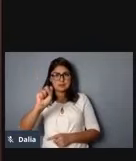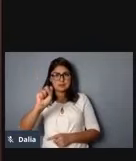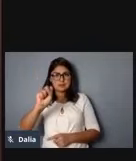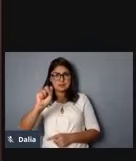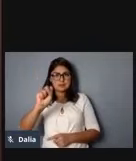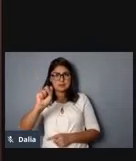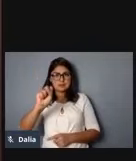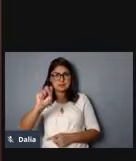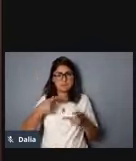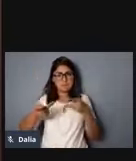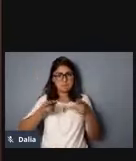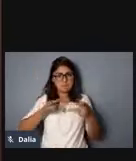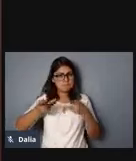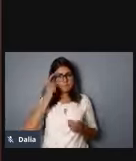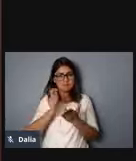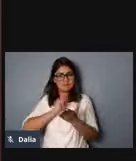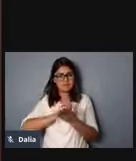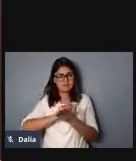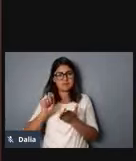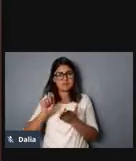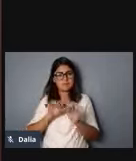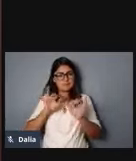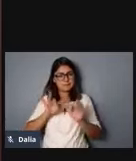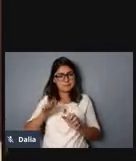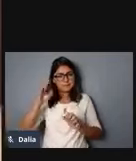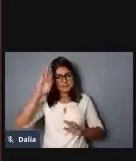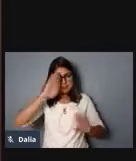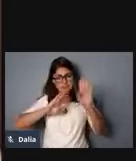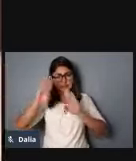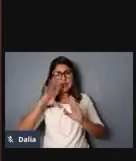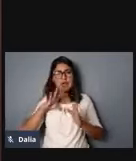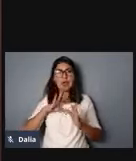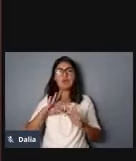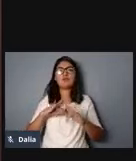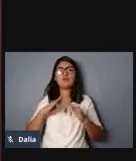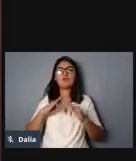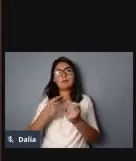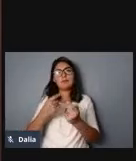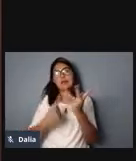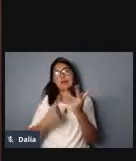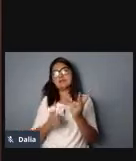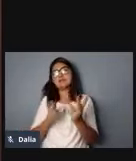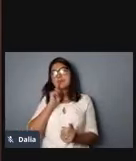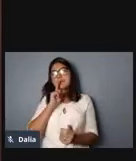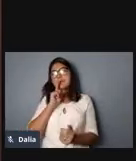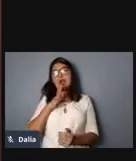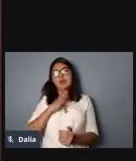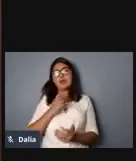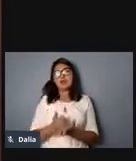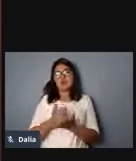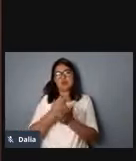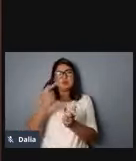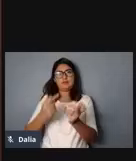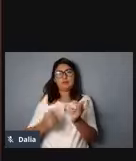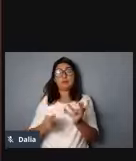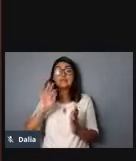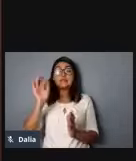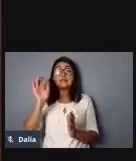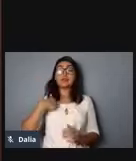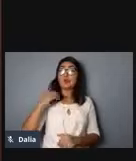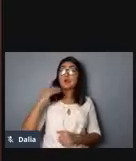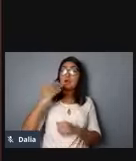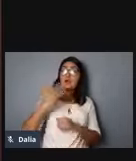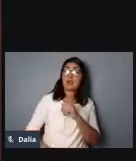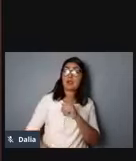los medios y además, independientemente de si concluyo o no concluyo este documento tan,